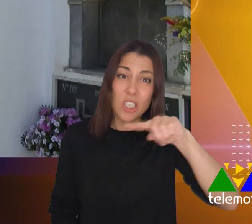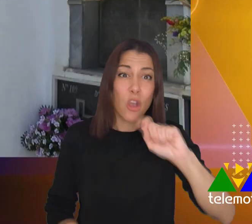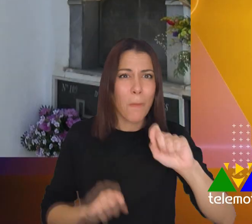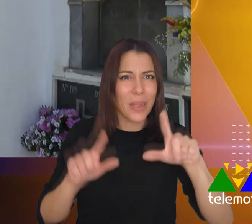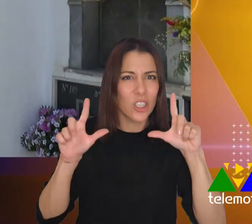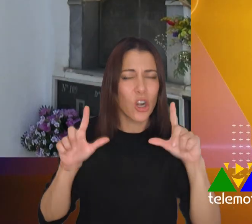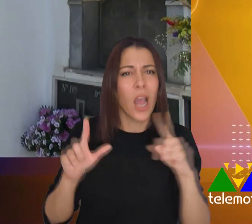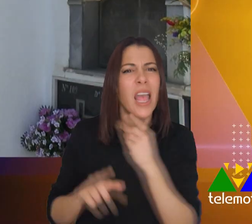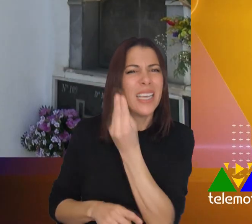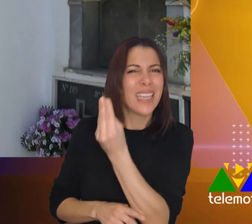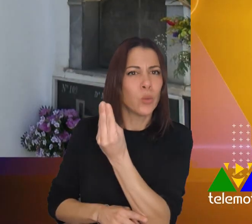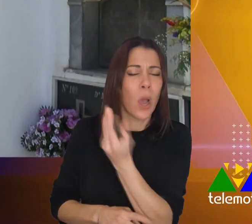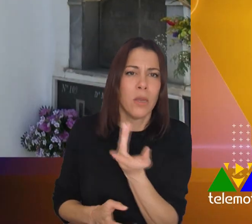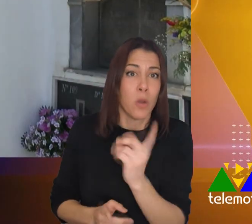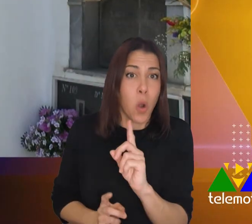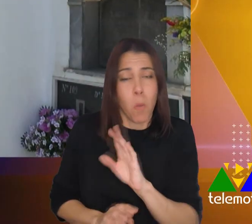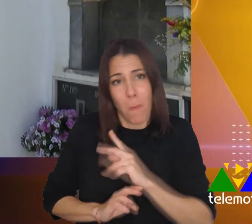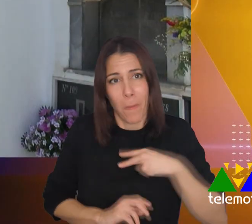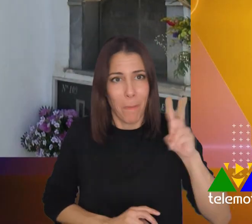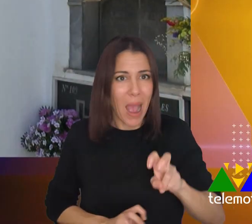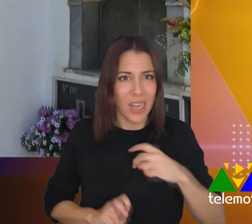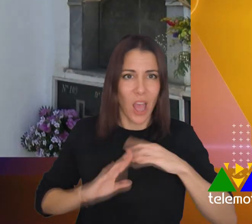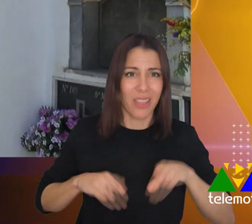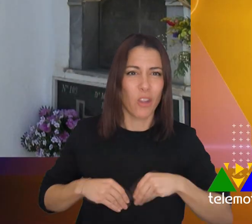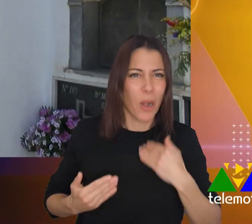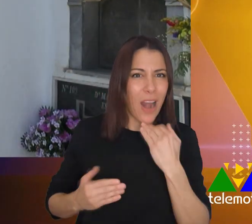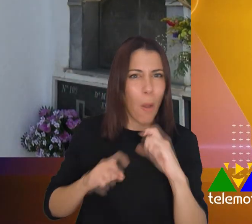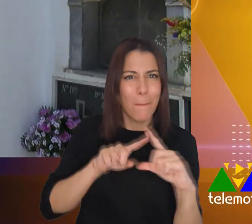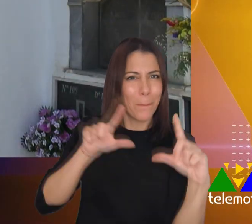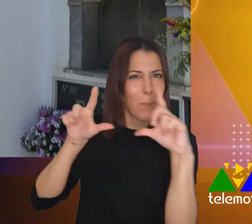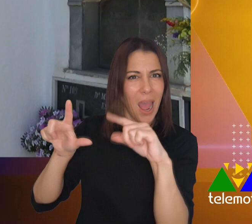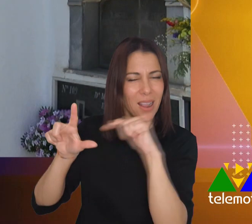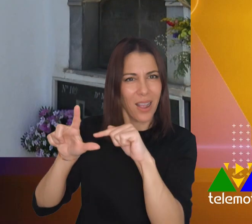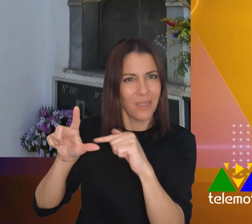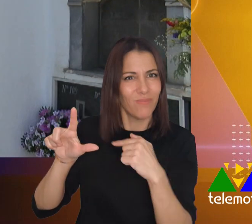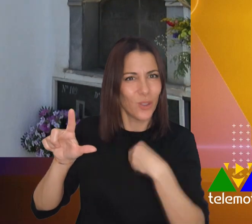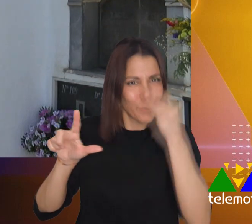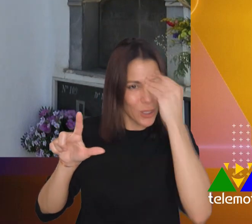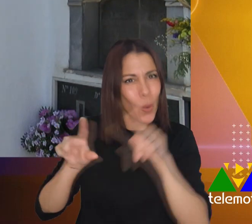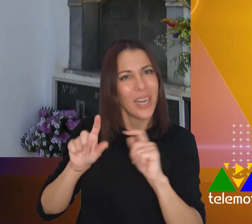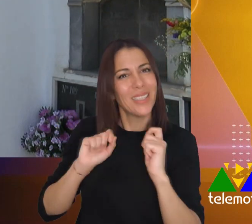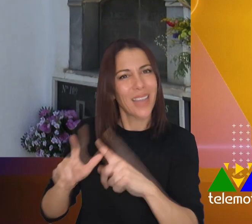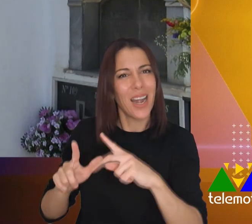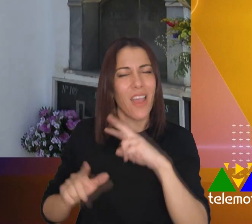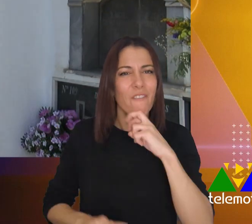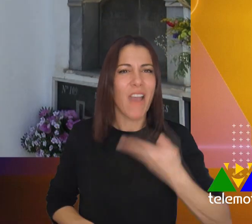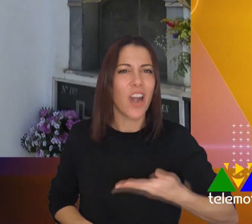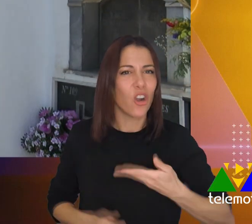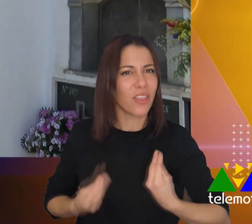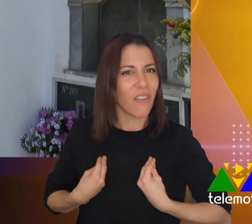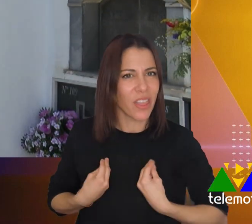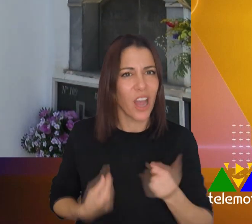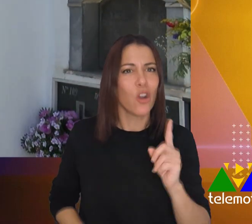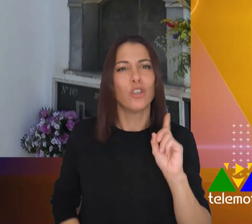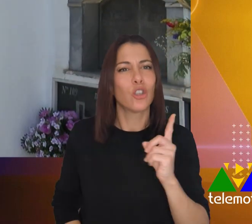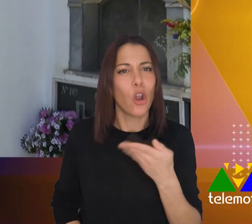lo mejor no una estatua, a lo mejor una placa, ¿no? Esta misma placa que tenemos aquí, pero ponerla, darle su valor de vida, ¿no? No su valor de